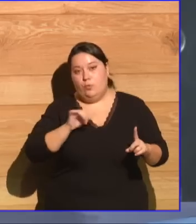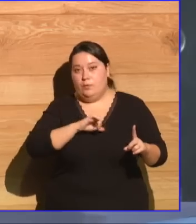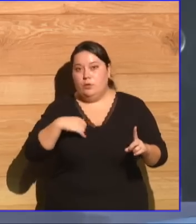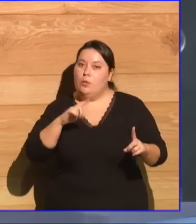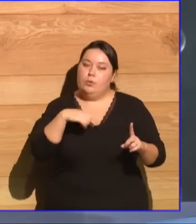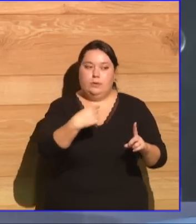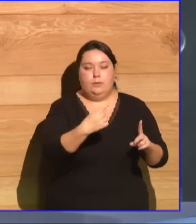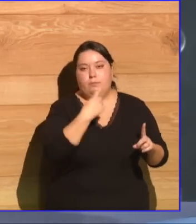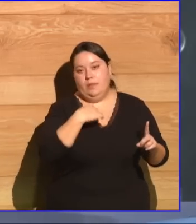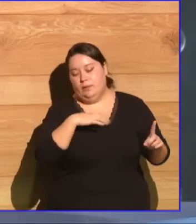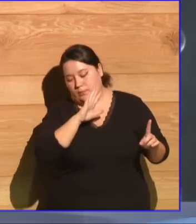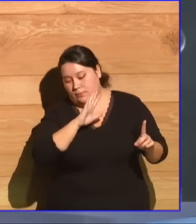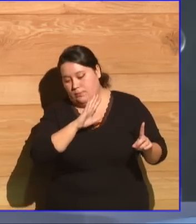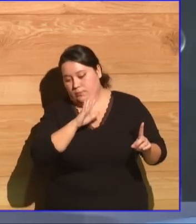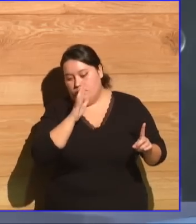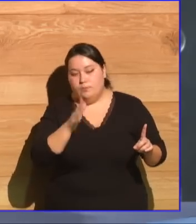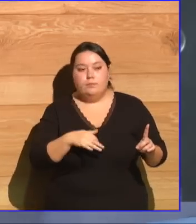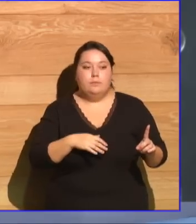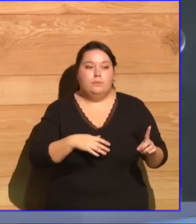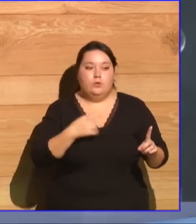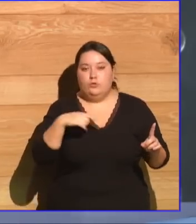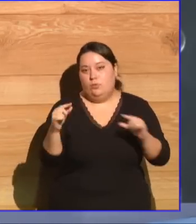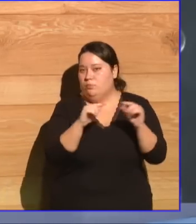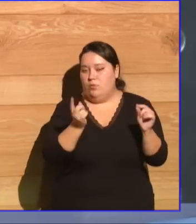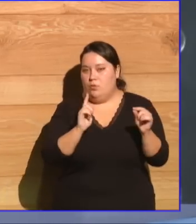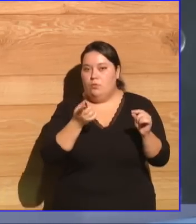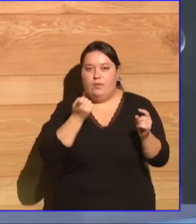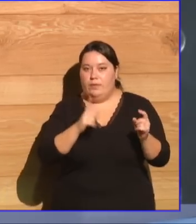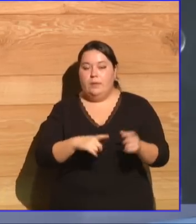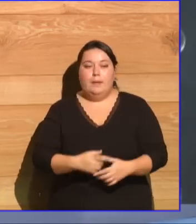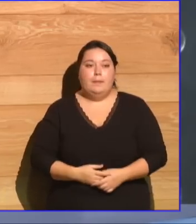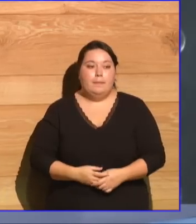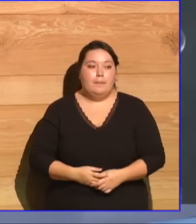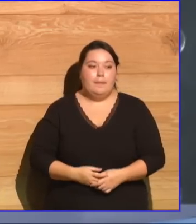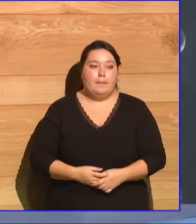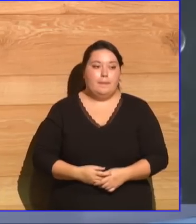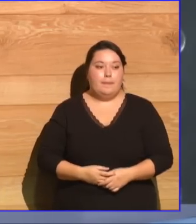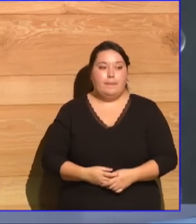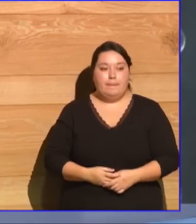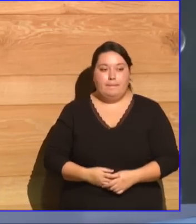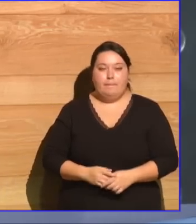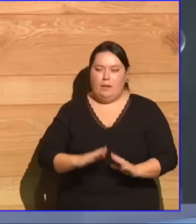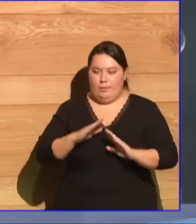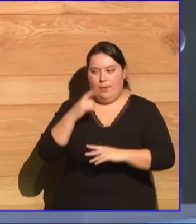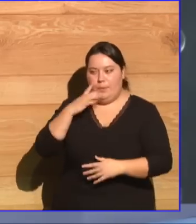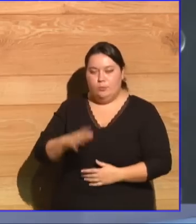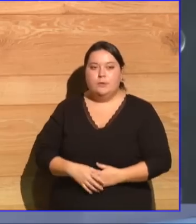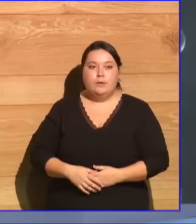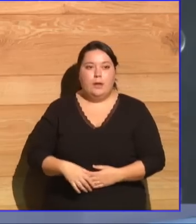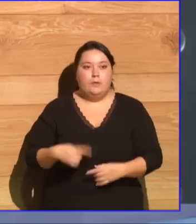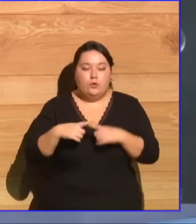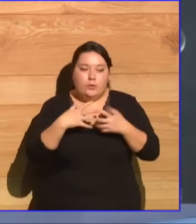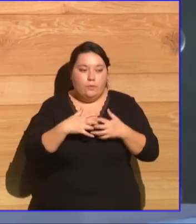rebatís, por supuesto, porque además no nos vamos a enconar en ningún tipo de pelea, porque no se trata de eso. Bueno, espérate. A mí hay muy pocas cosas que me funcionen de